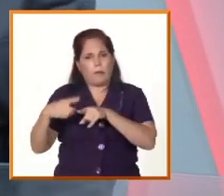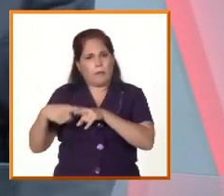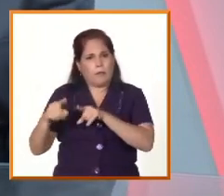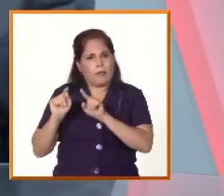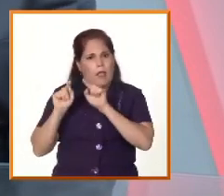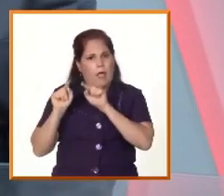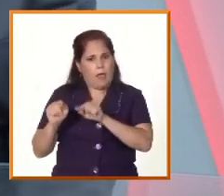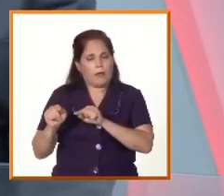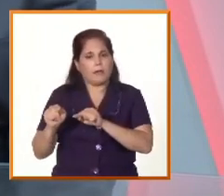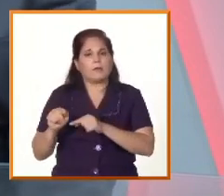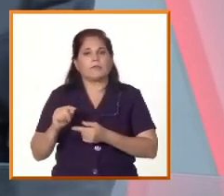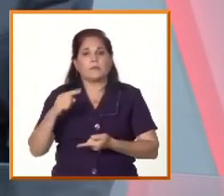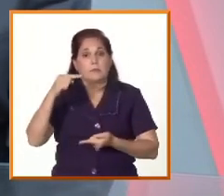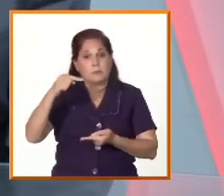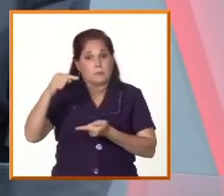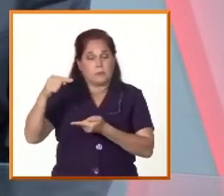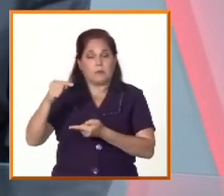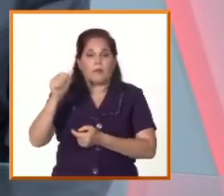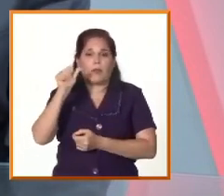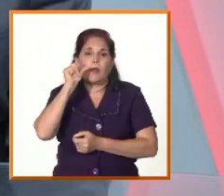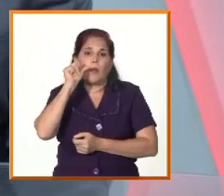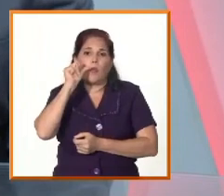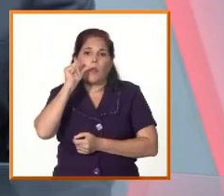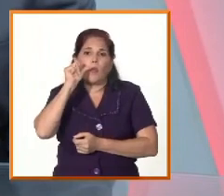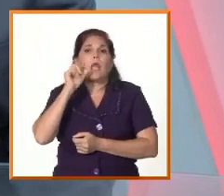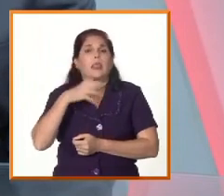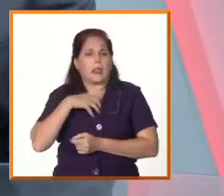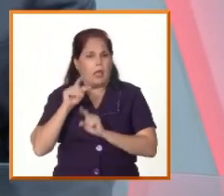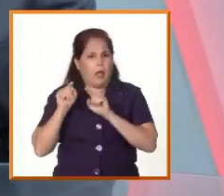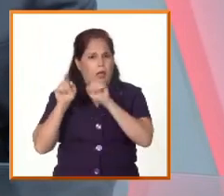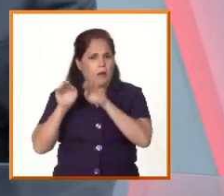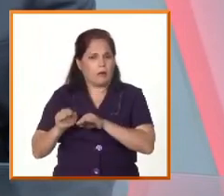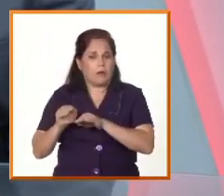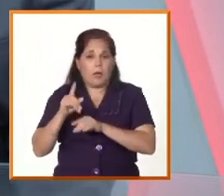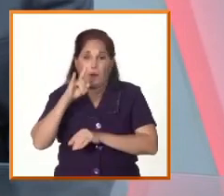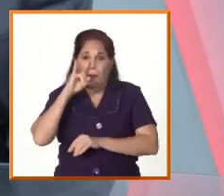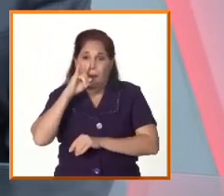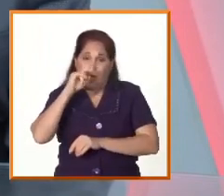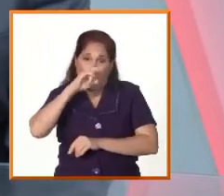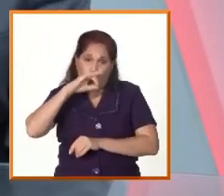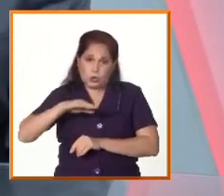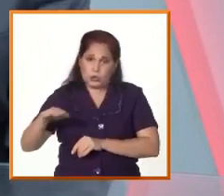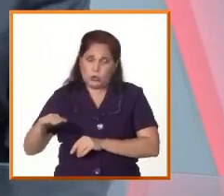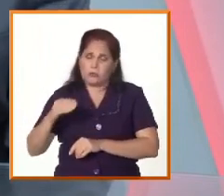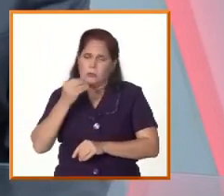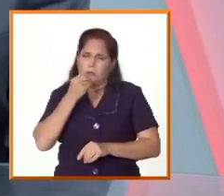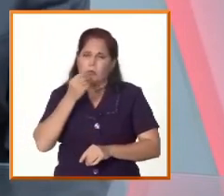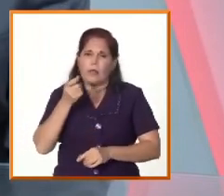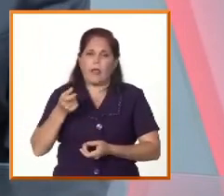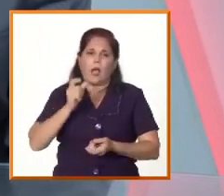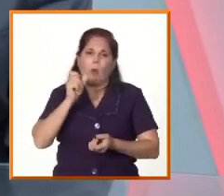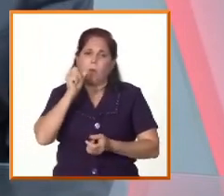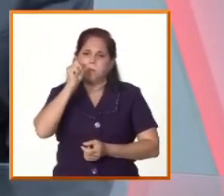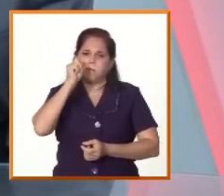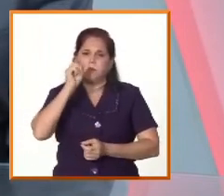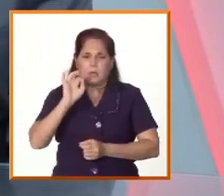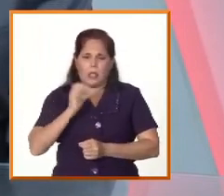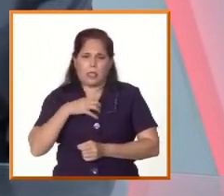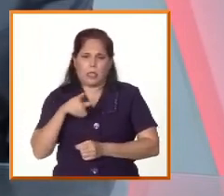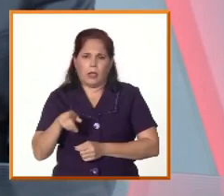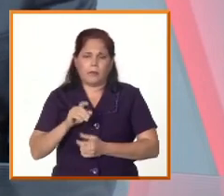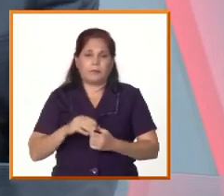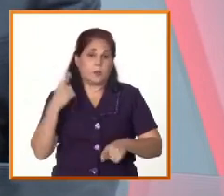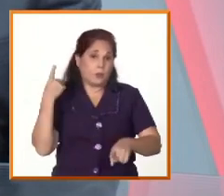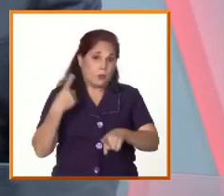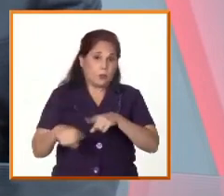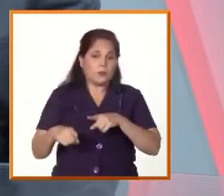de envase y está en un proceso de distribución y estamos seguro que en los próximos meses habrá estabilidad la producción de compota para los niños estamos